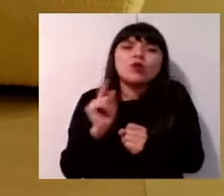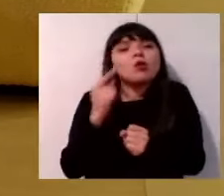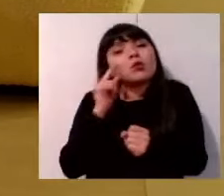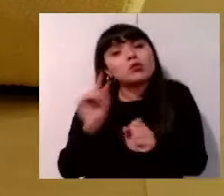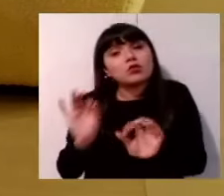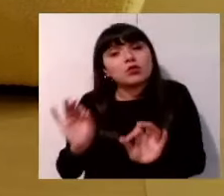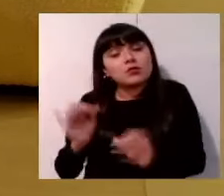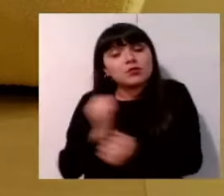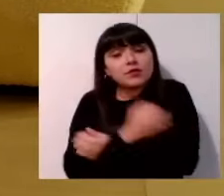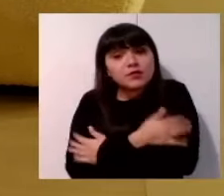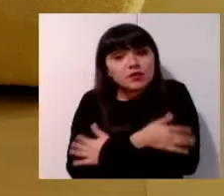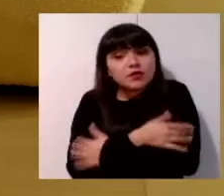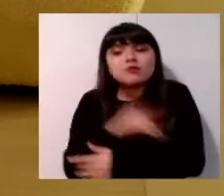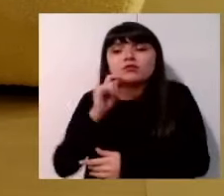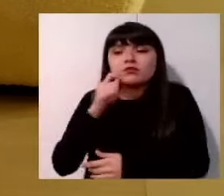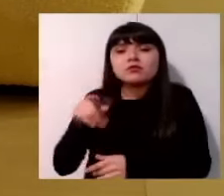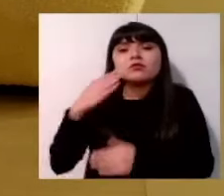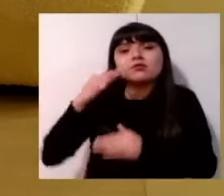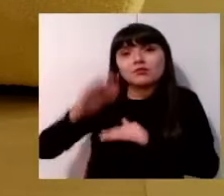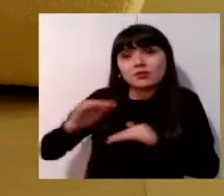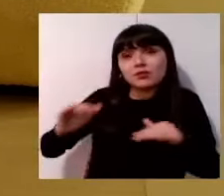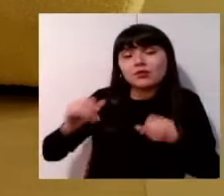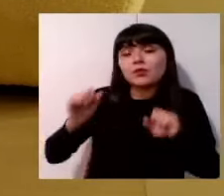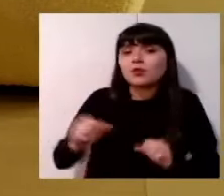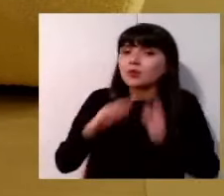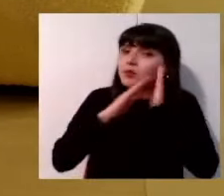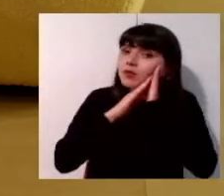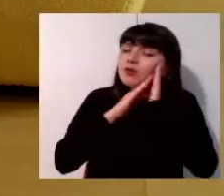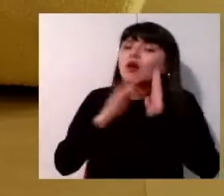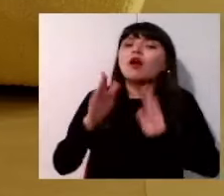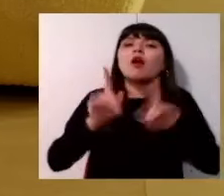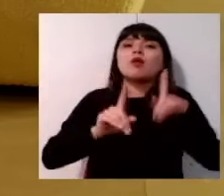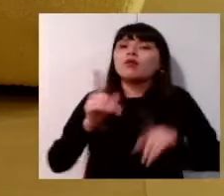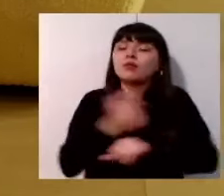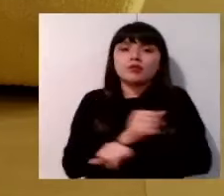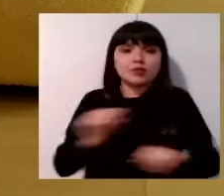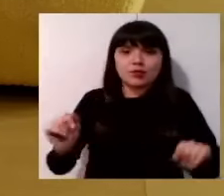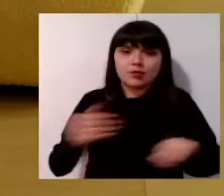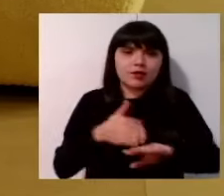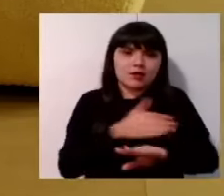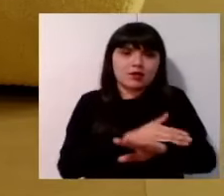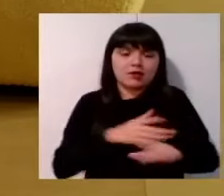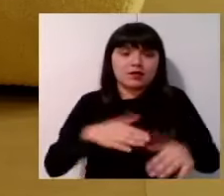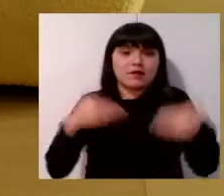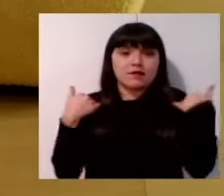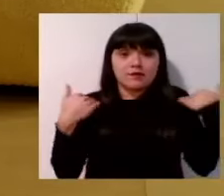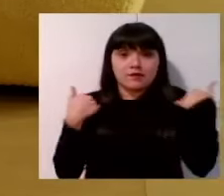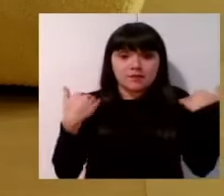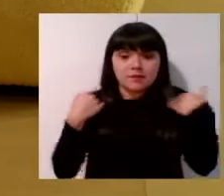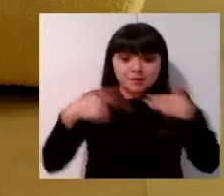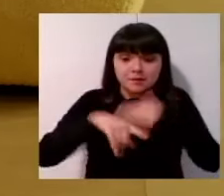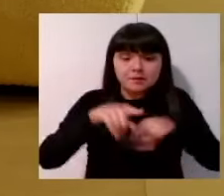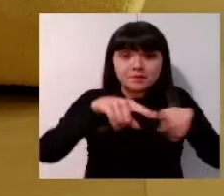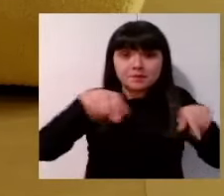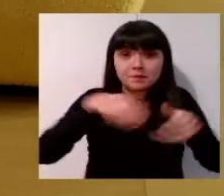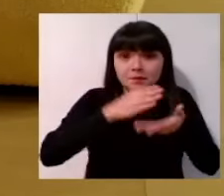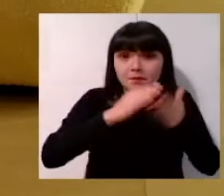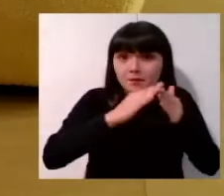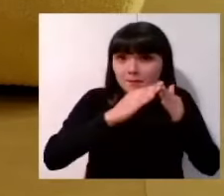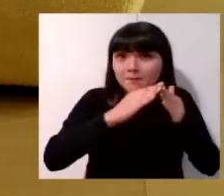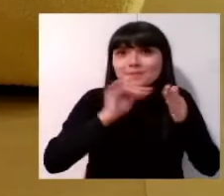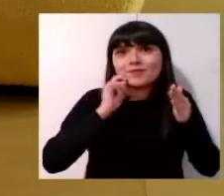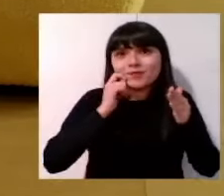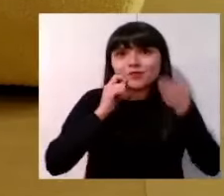que hagan, si no pueden hacer alguna actividad física fuera de la casa o algún deporte, que en la casa tengan un juego activo, que eviten